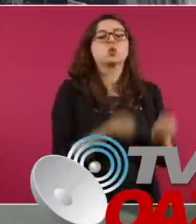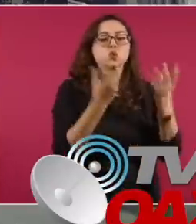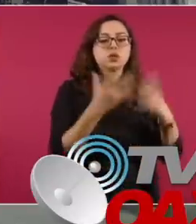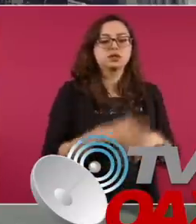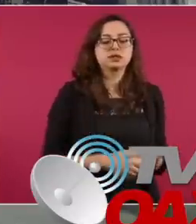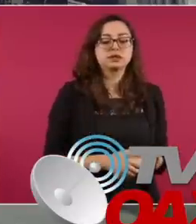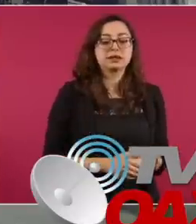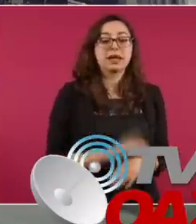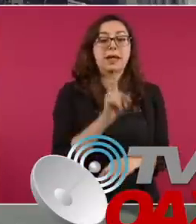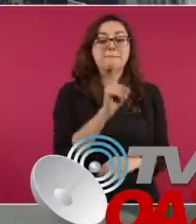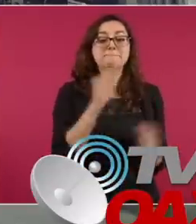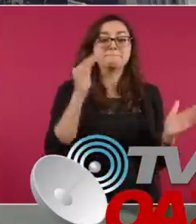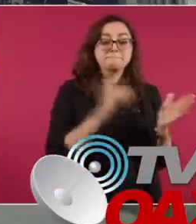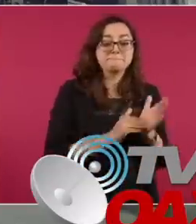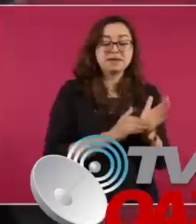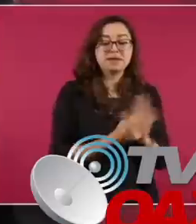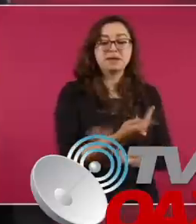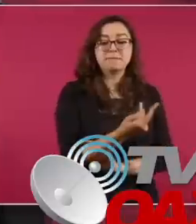1025